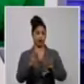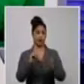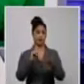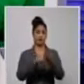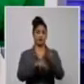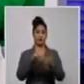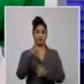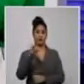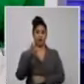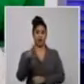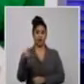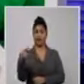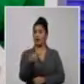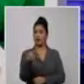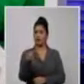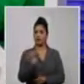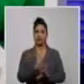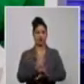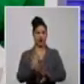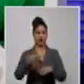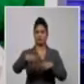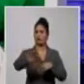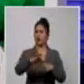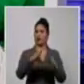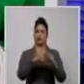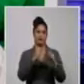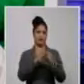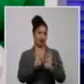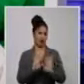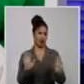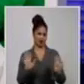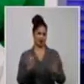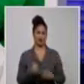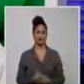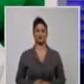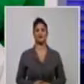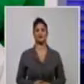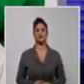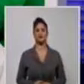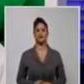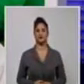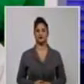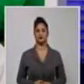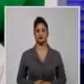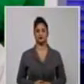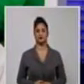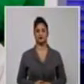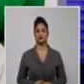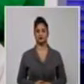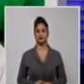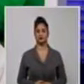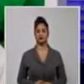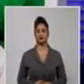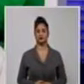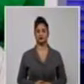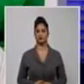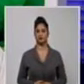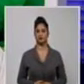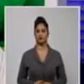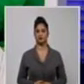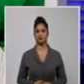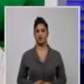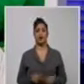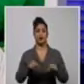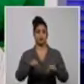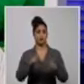y entonces se puedan incorporar a su domicilio. Con este comportamiento de los casos